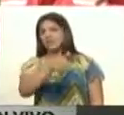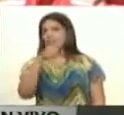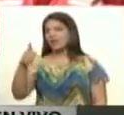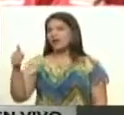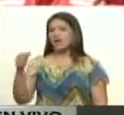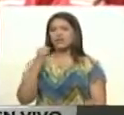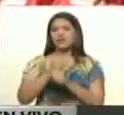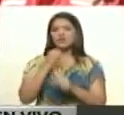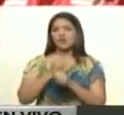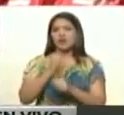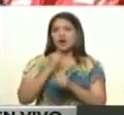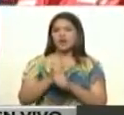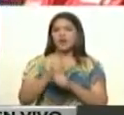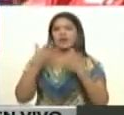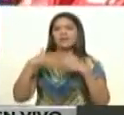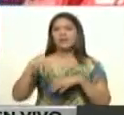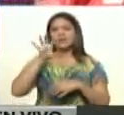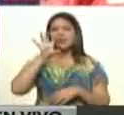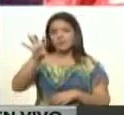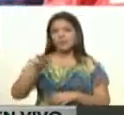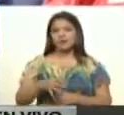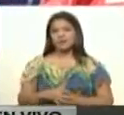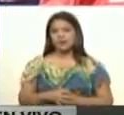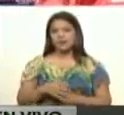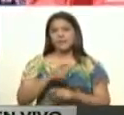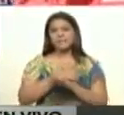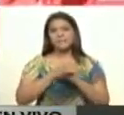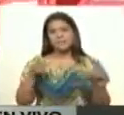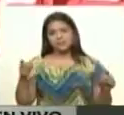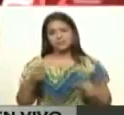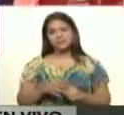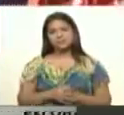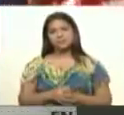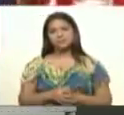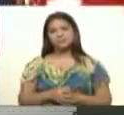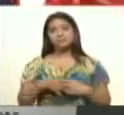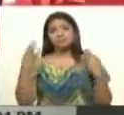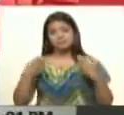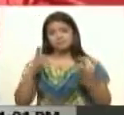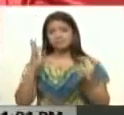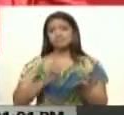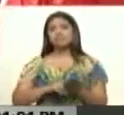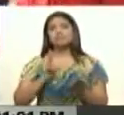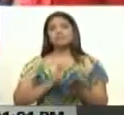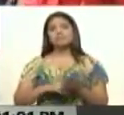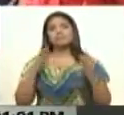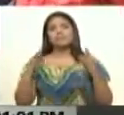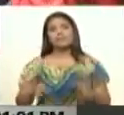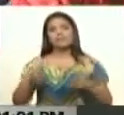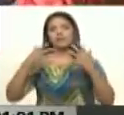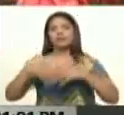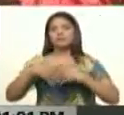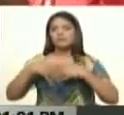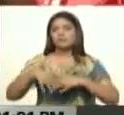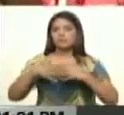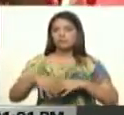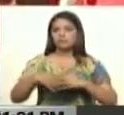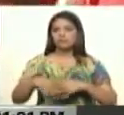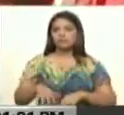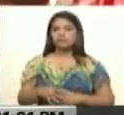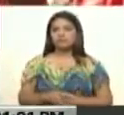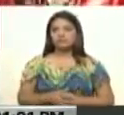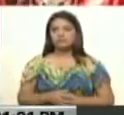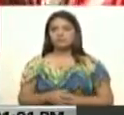los trabajadores y trabajadoras de nuestra patria. Pero, camarada, la garantía de que nuestras empresas estratégicas